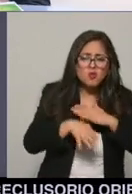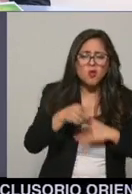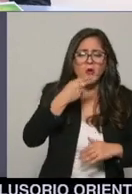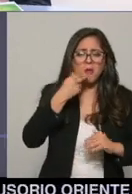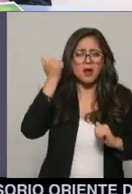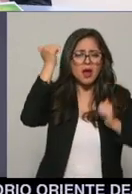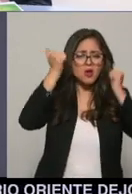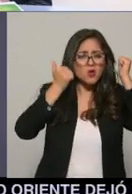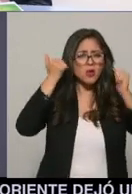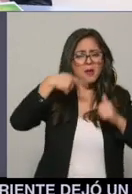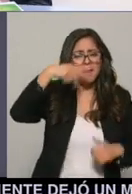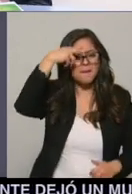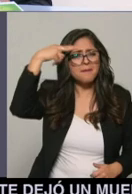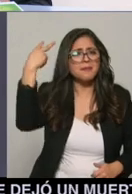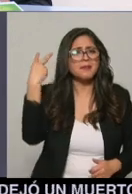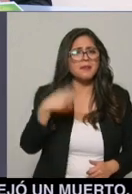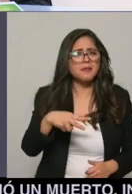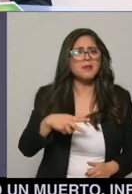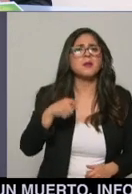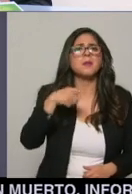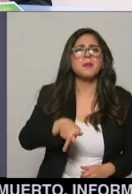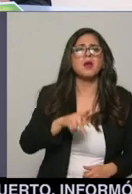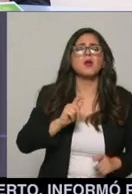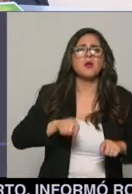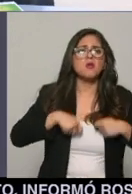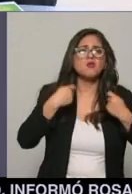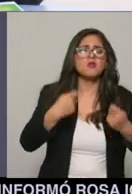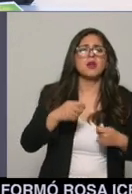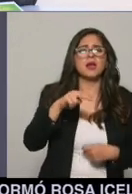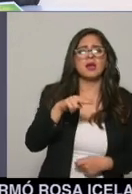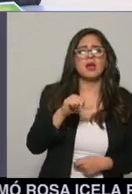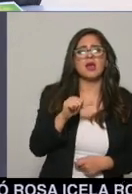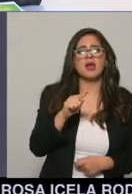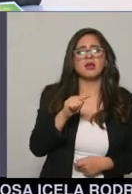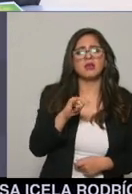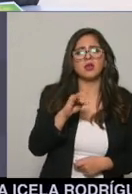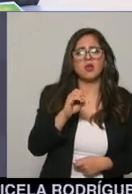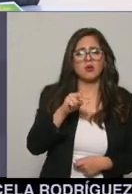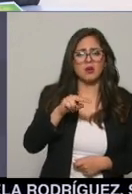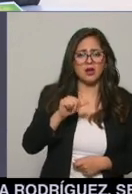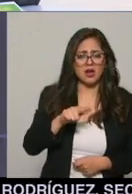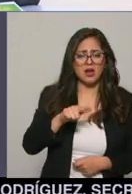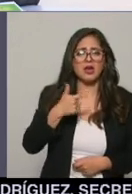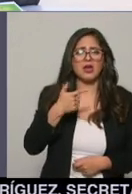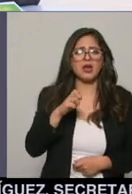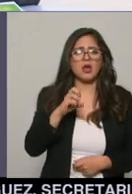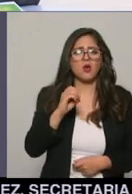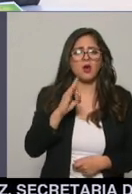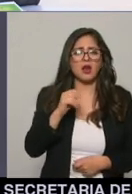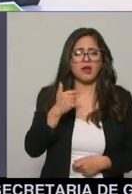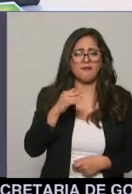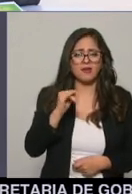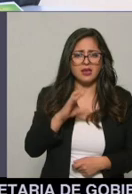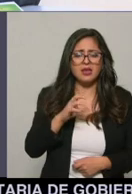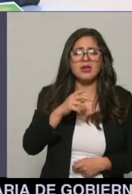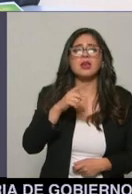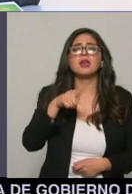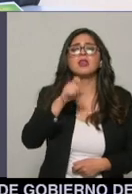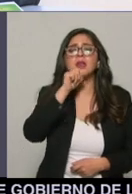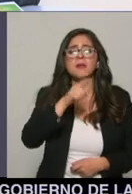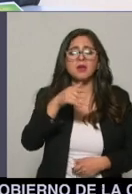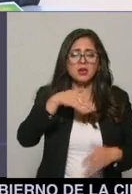arqueólogo mexicano, esto también patrocinado por National Geographic y Guillermo de Anda, y nos llevan al